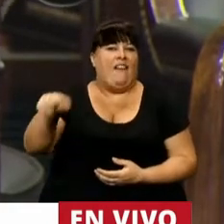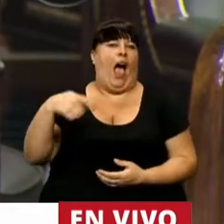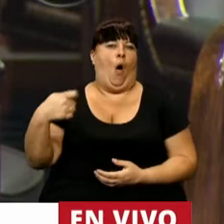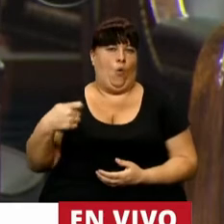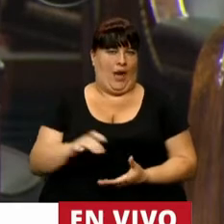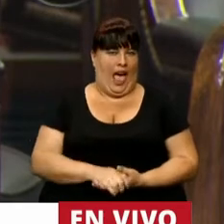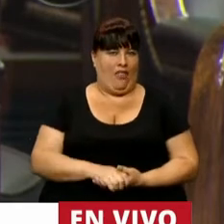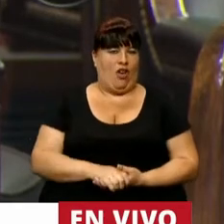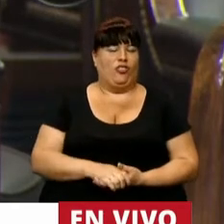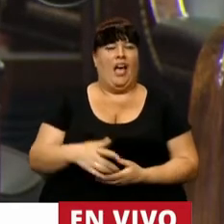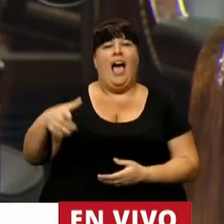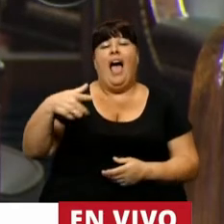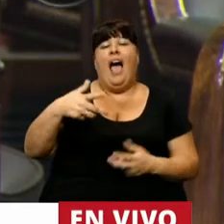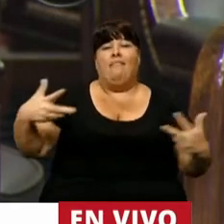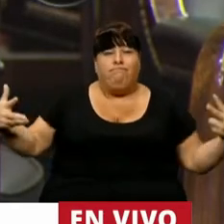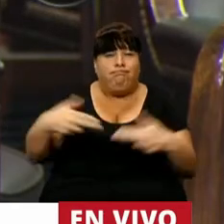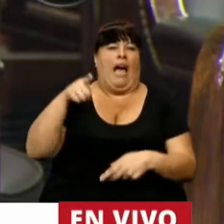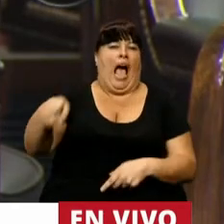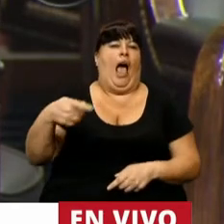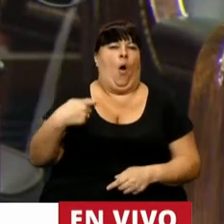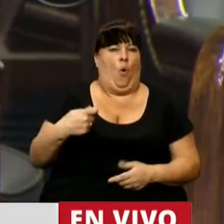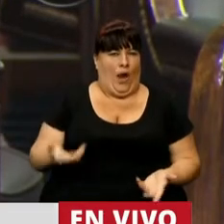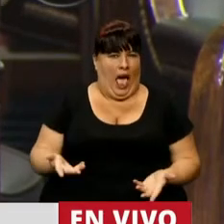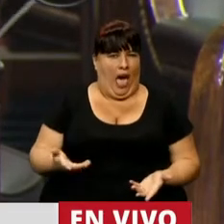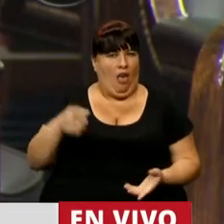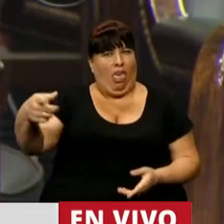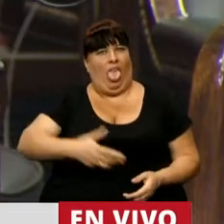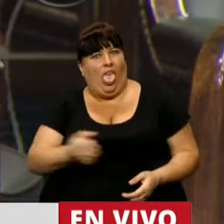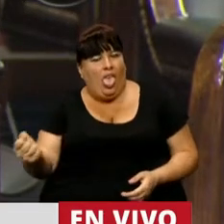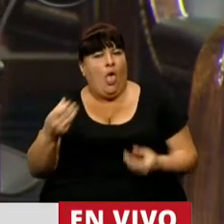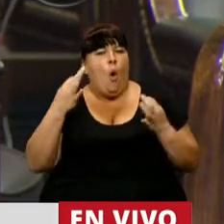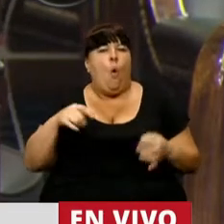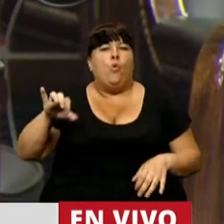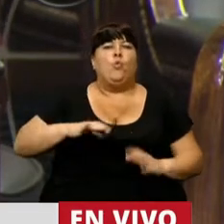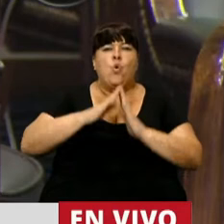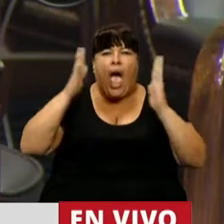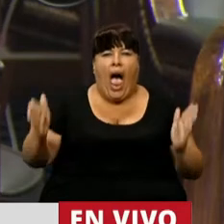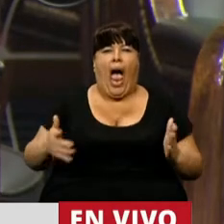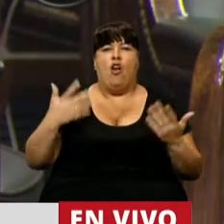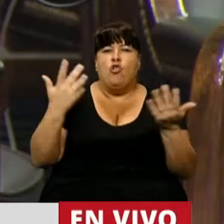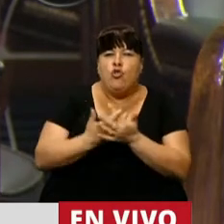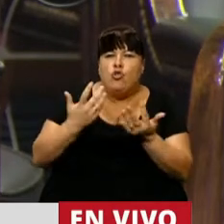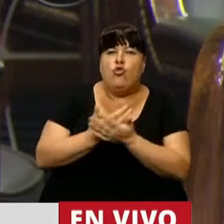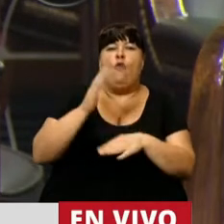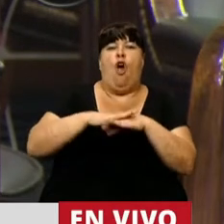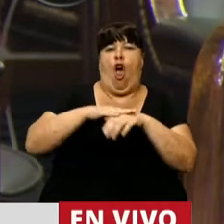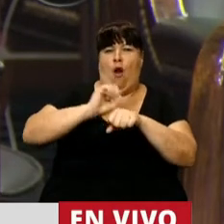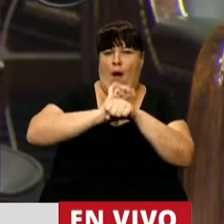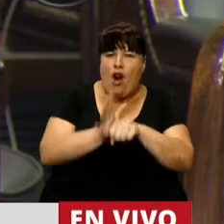jubilados, el ajustazo a los jubilados. Justamente en un año donde vienen sufriendo las consecuencias del